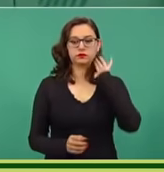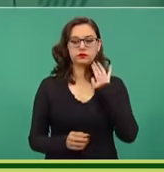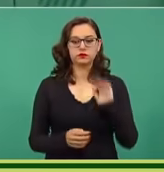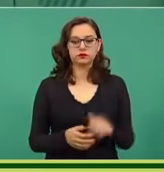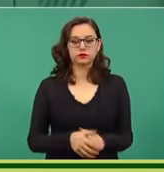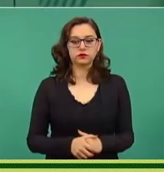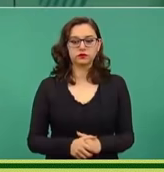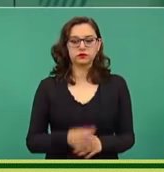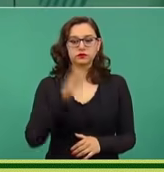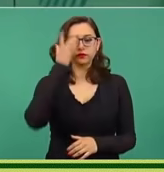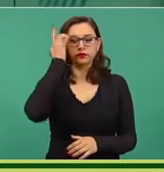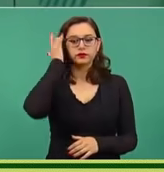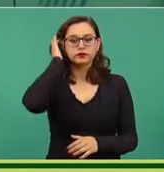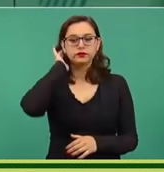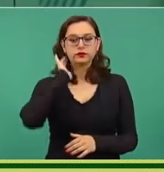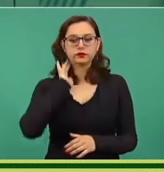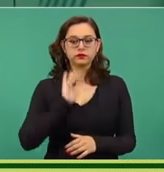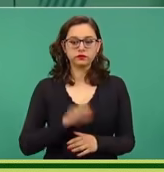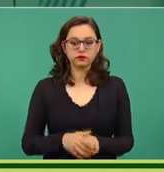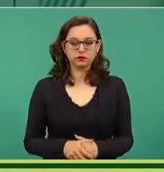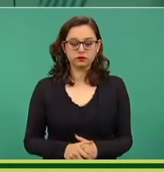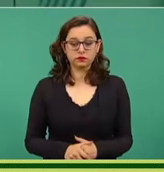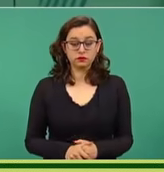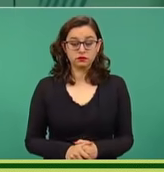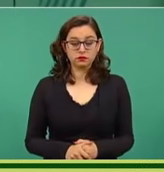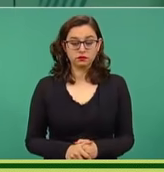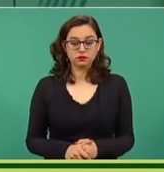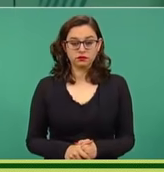y no poseer valores